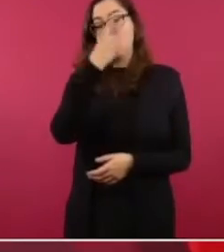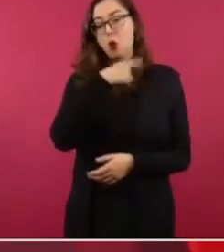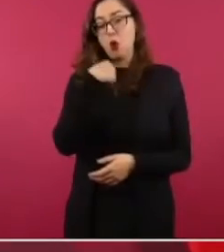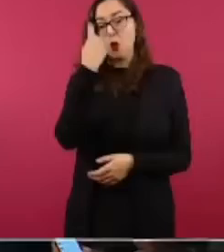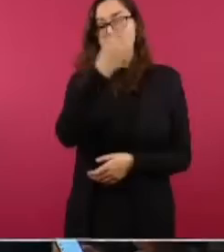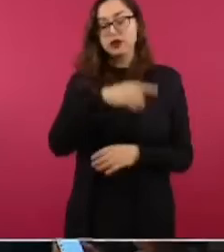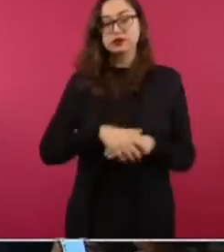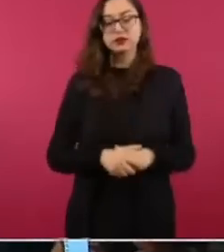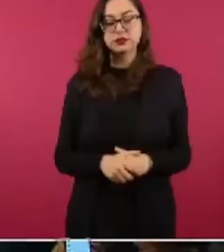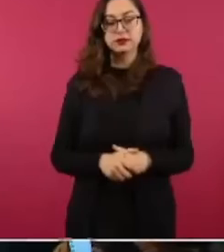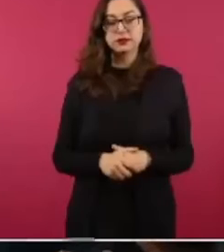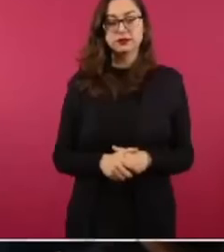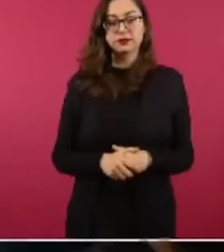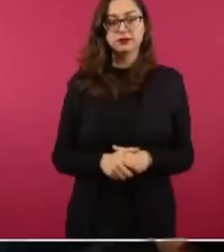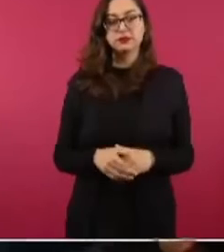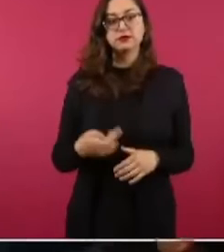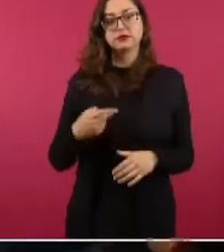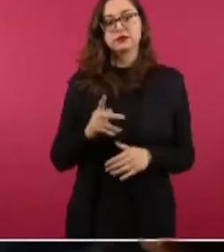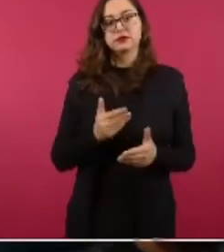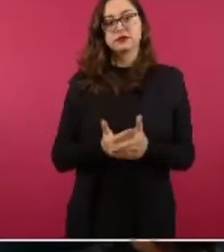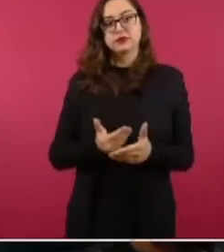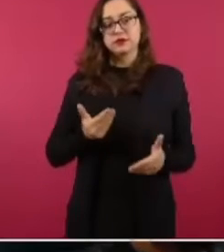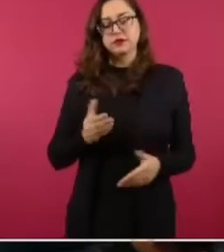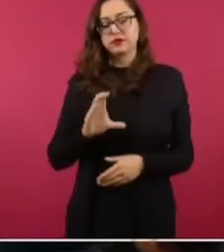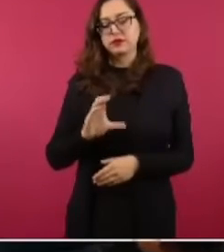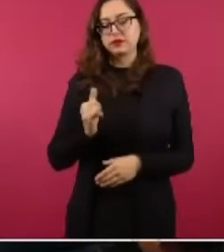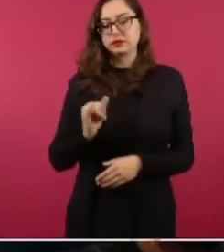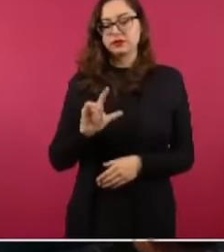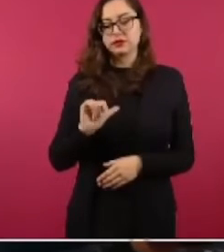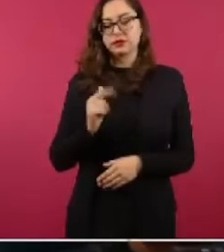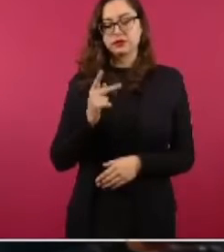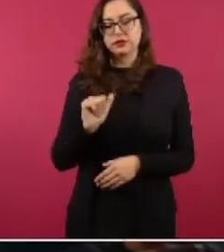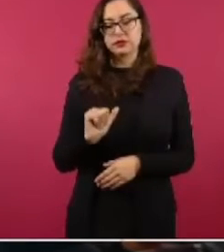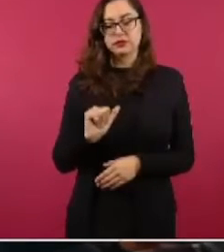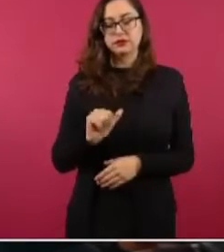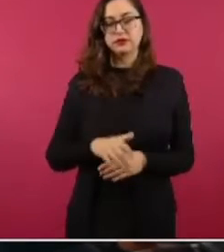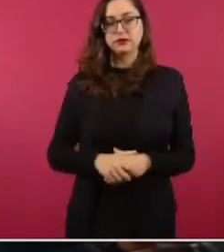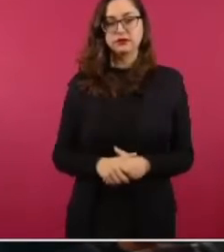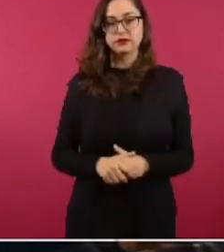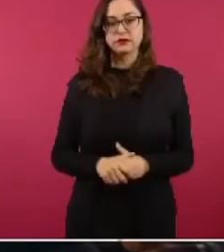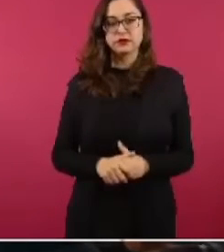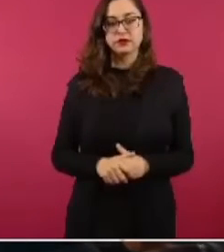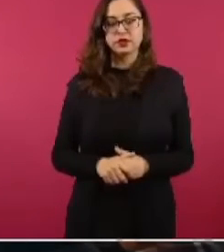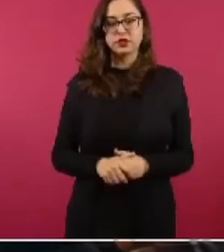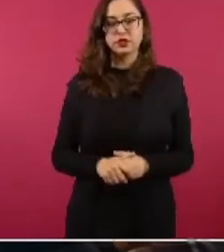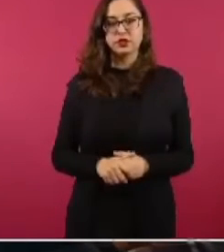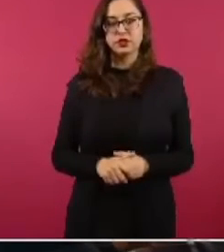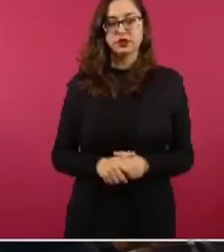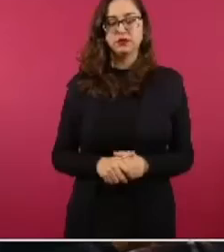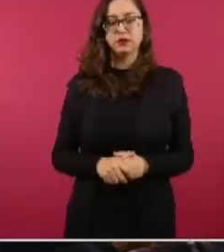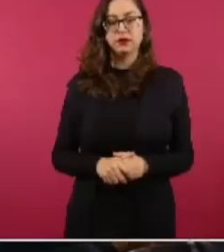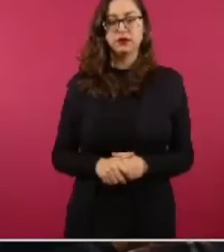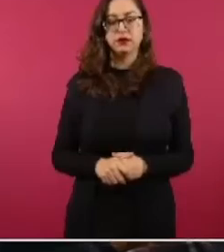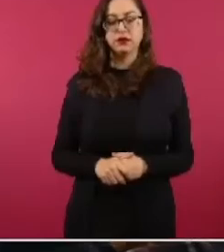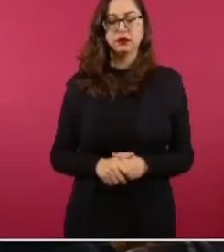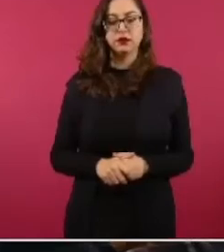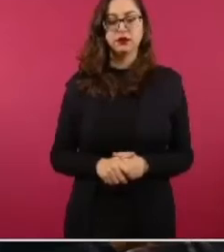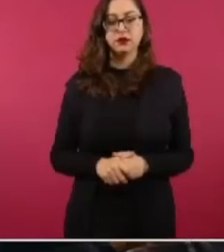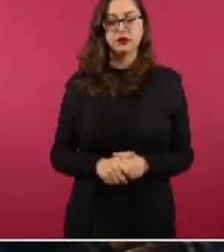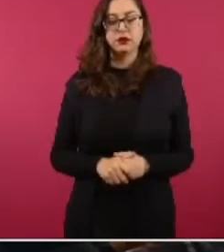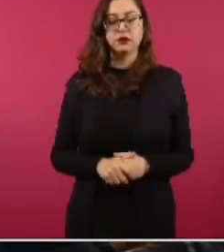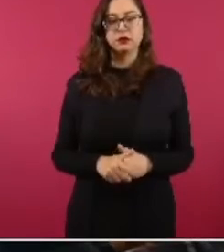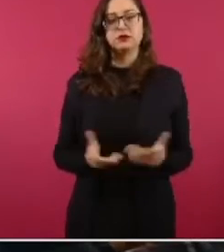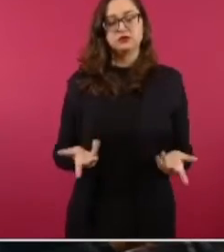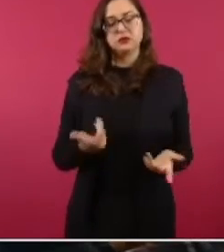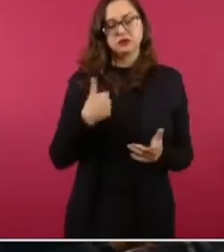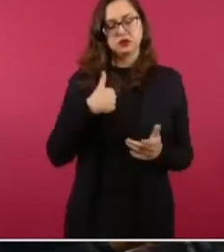y vamos a pasar primero a Chilapa, pero me quiero ir, si me lo